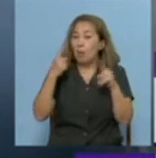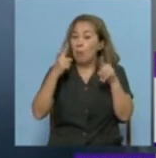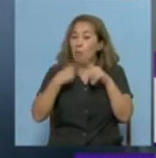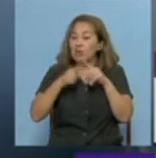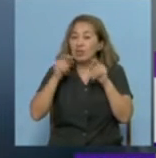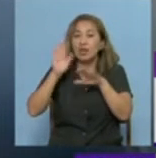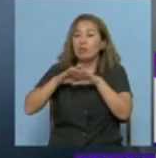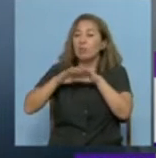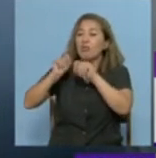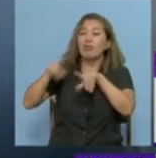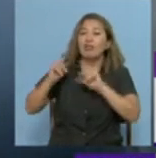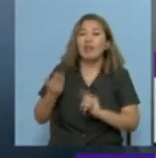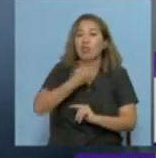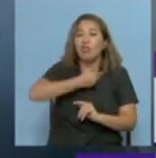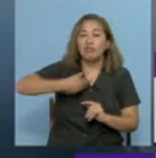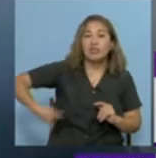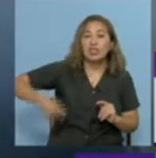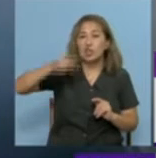lleva adelante